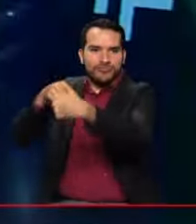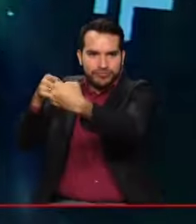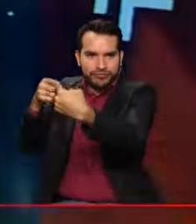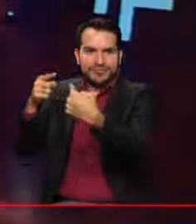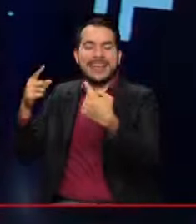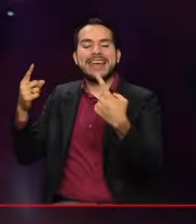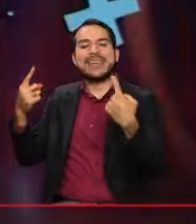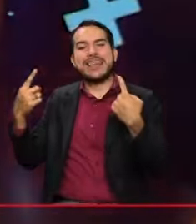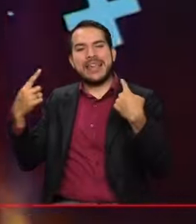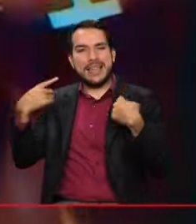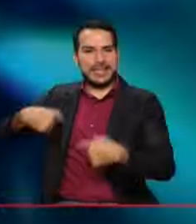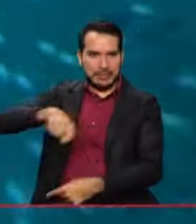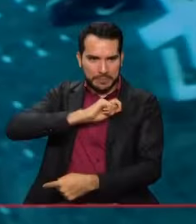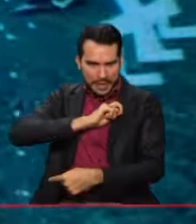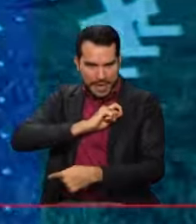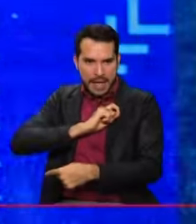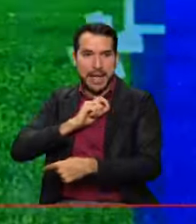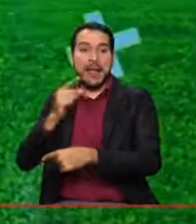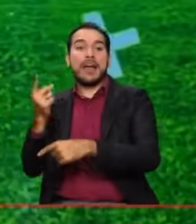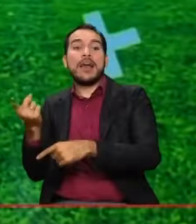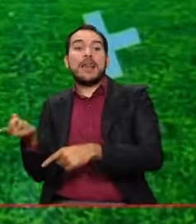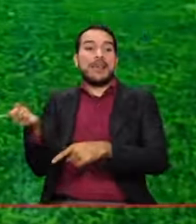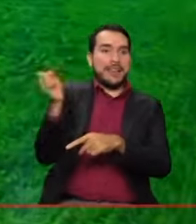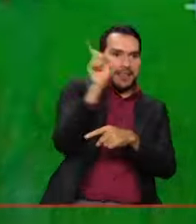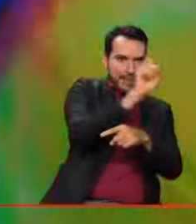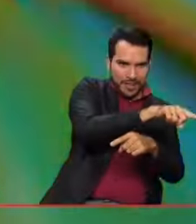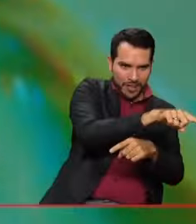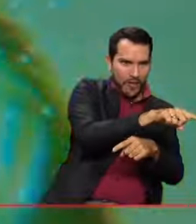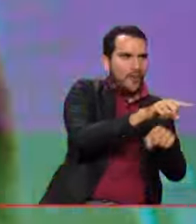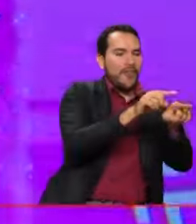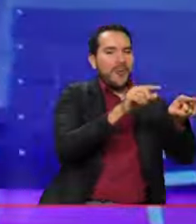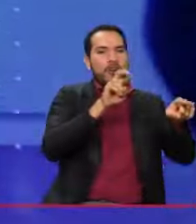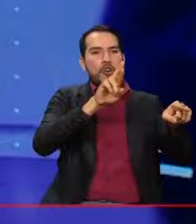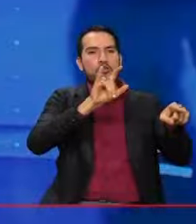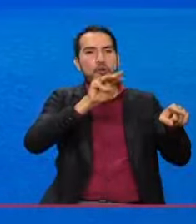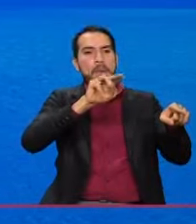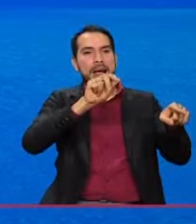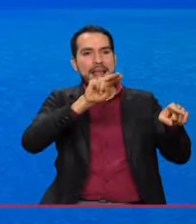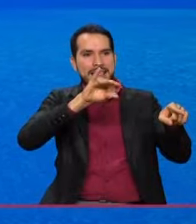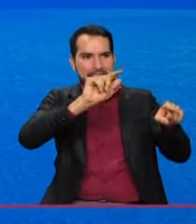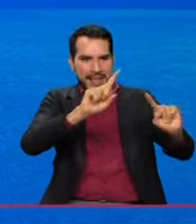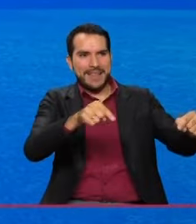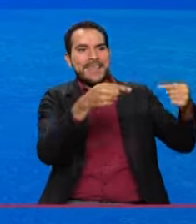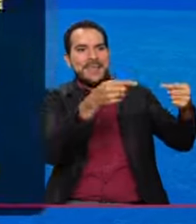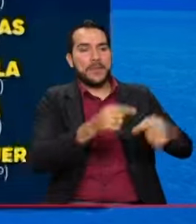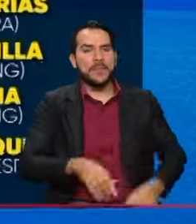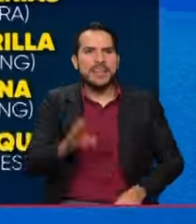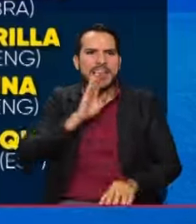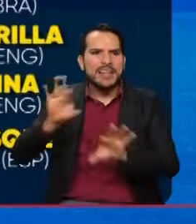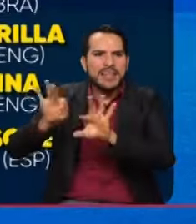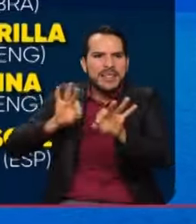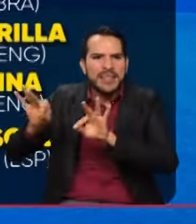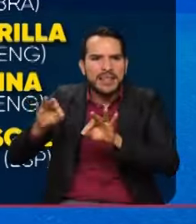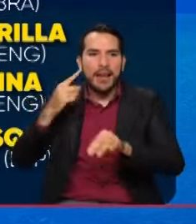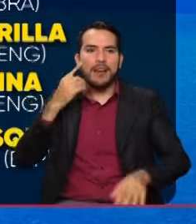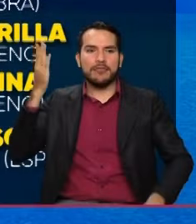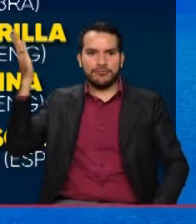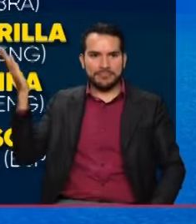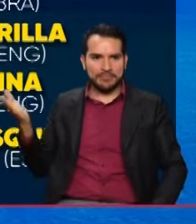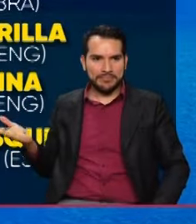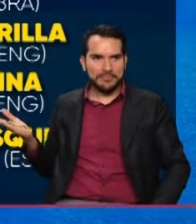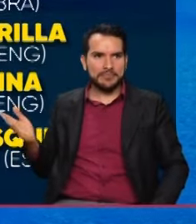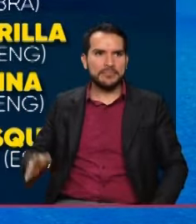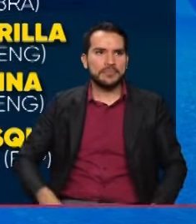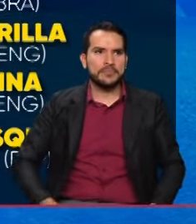como preparación a la Copa América. Aquí están los 26 nombres. Álvaro Montero, arquero de Millonarios, el único de la liga local.